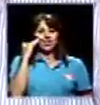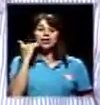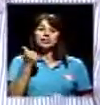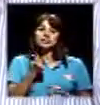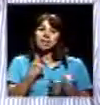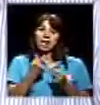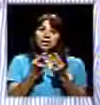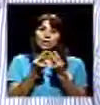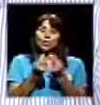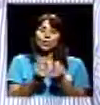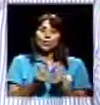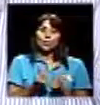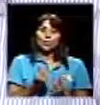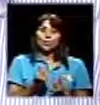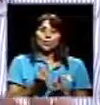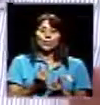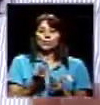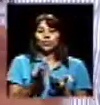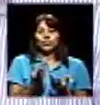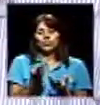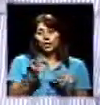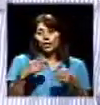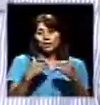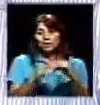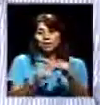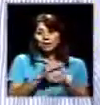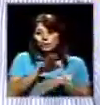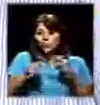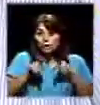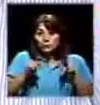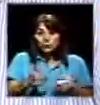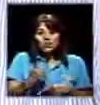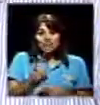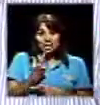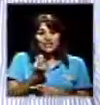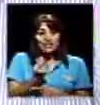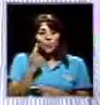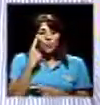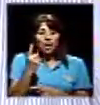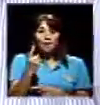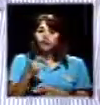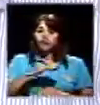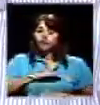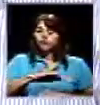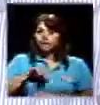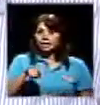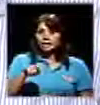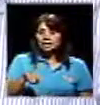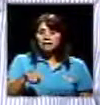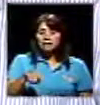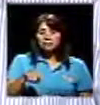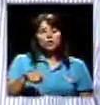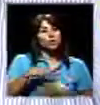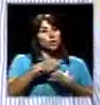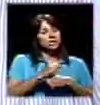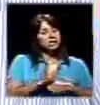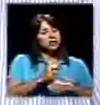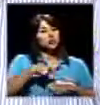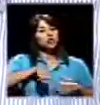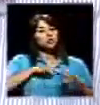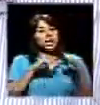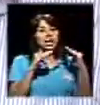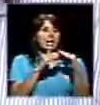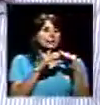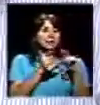presupuesto limitado. Todos tenemos una cierta cantidad de dinero disponible para cubrir las necesidades, y lo hacemos en la casa, lo hacemos desde muy